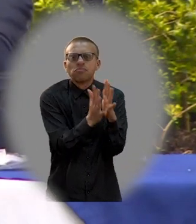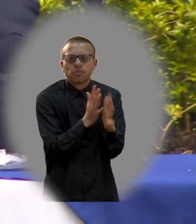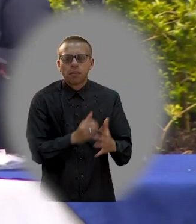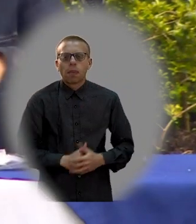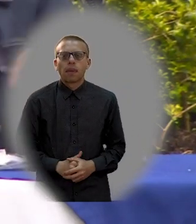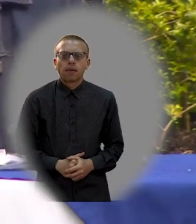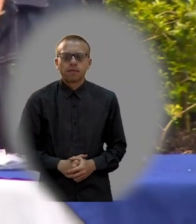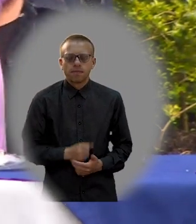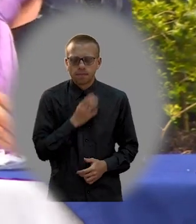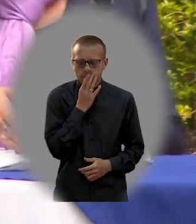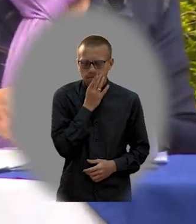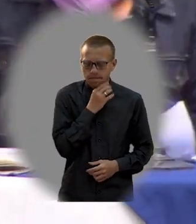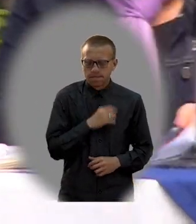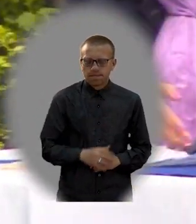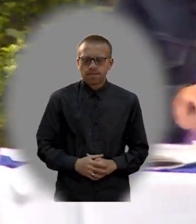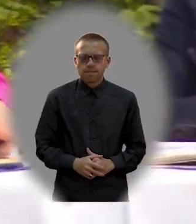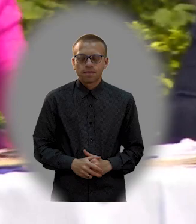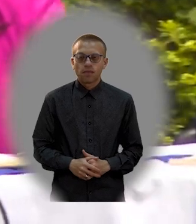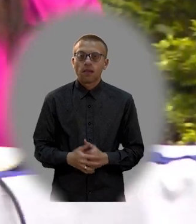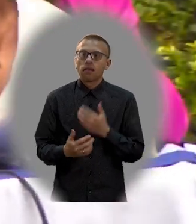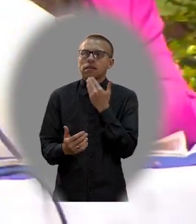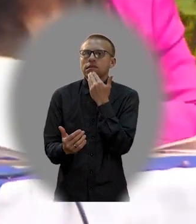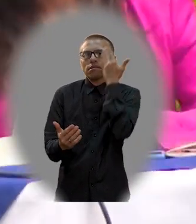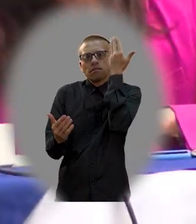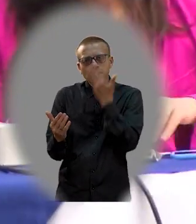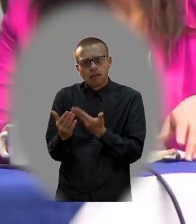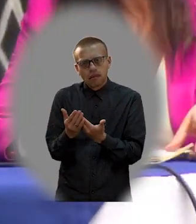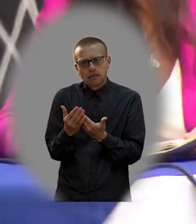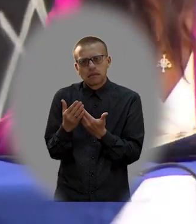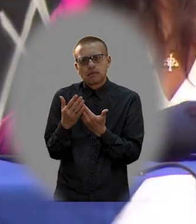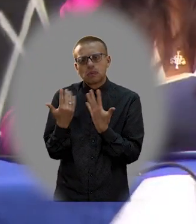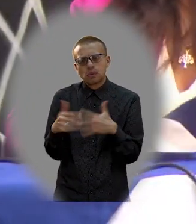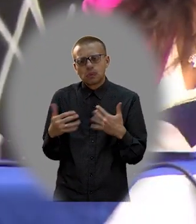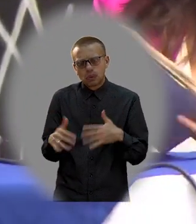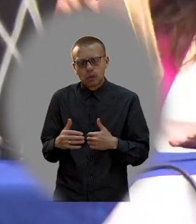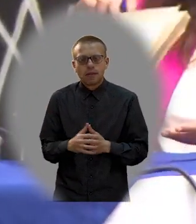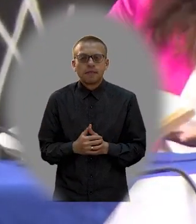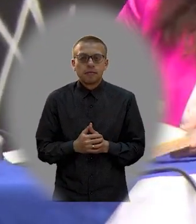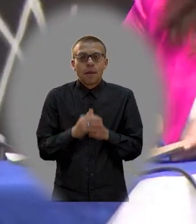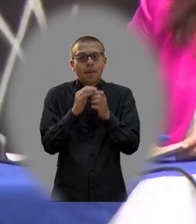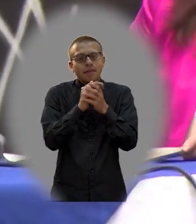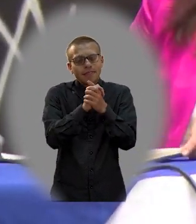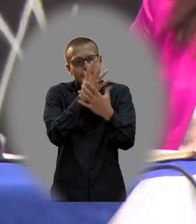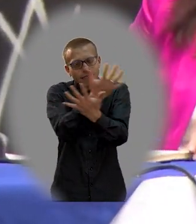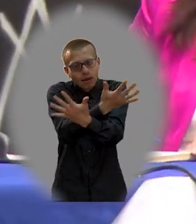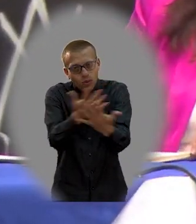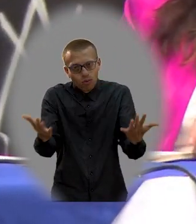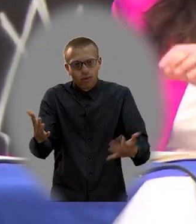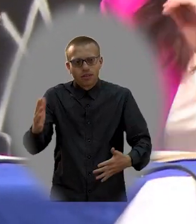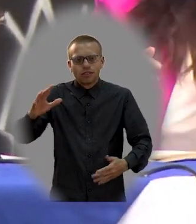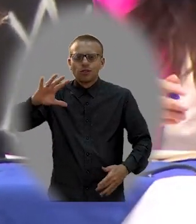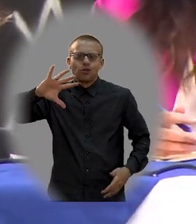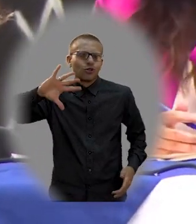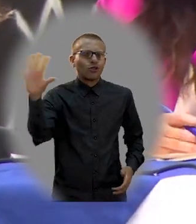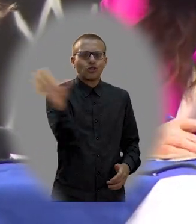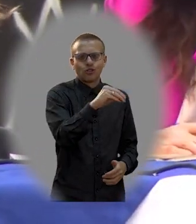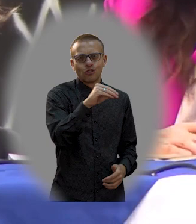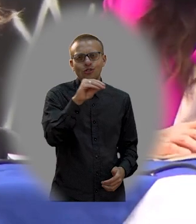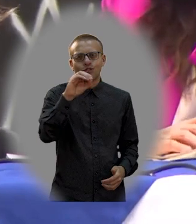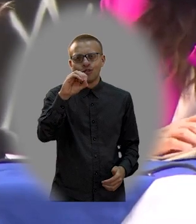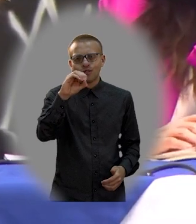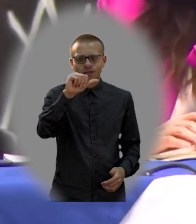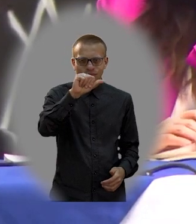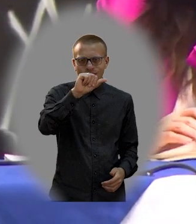Gracias. Bueno, primero quisiera saludarles a todas, todes y todos, y pues